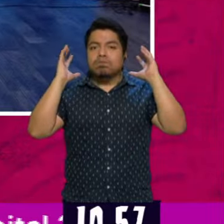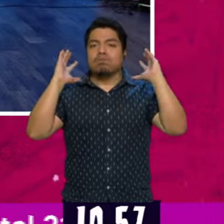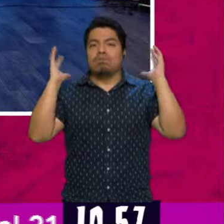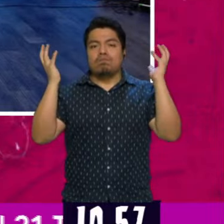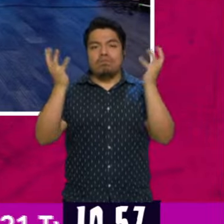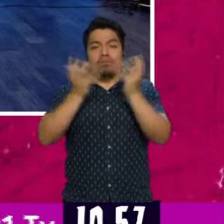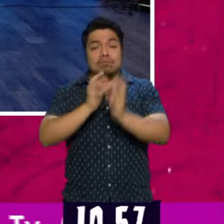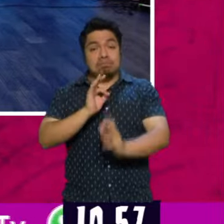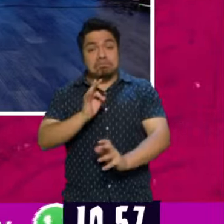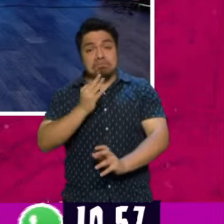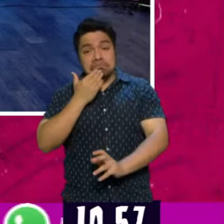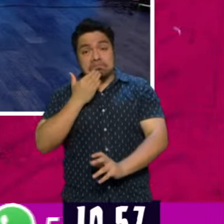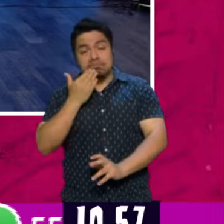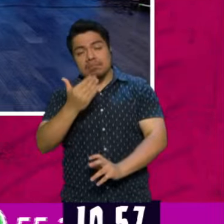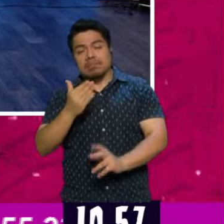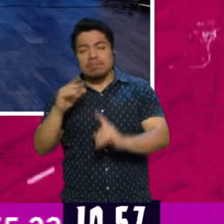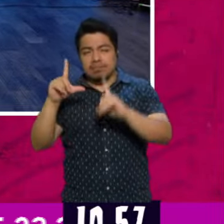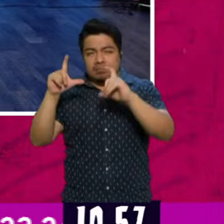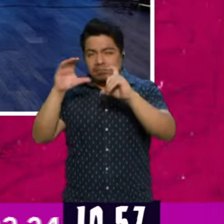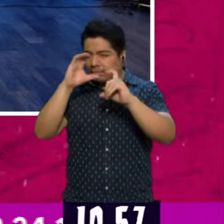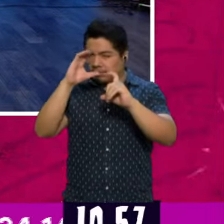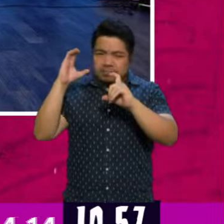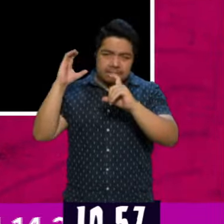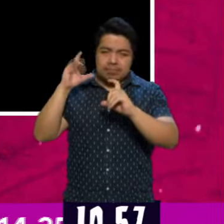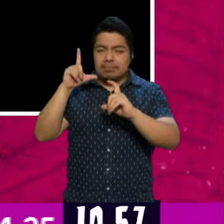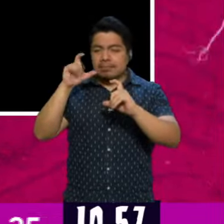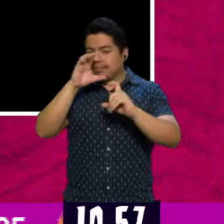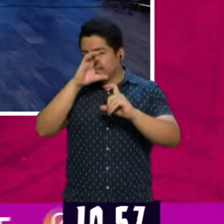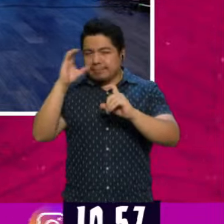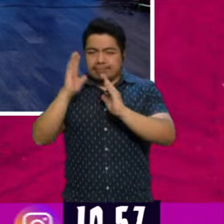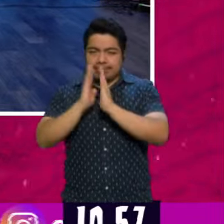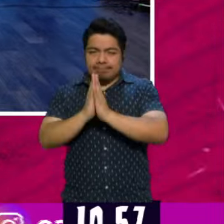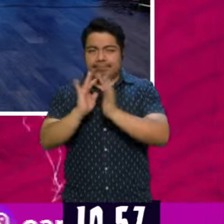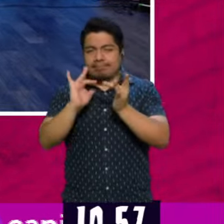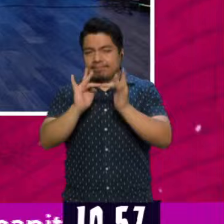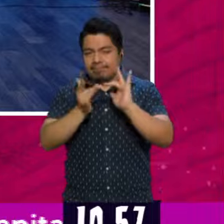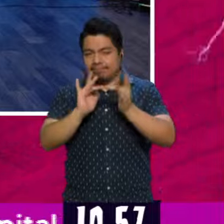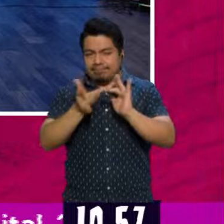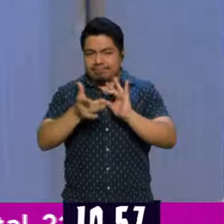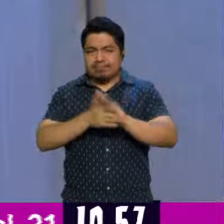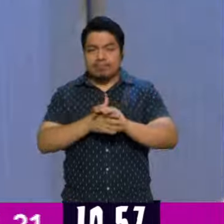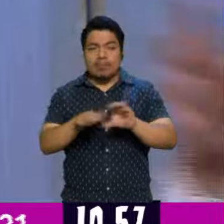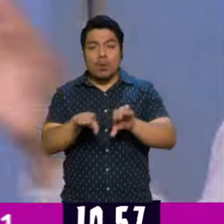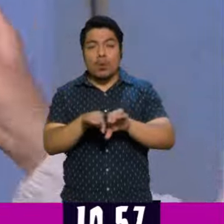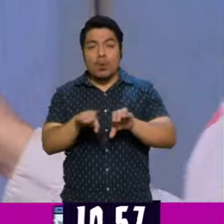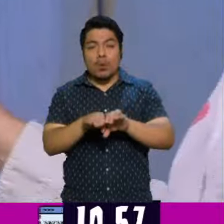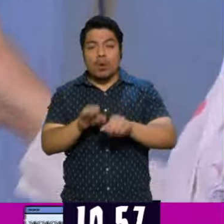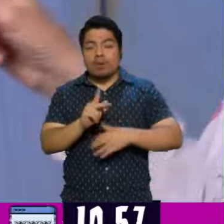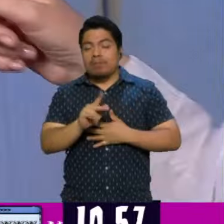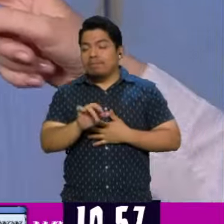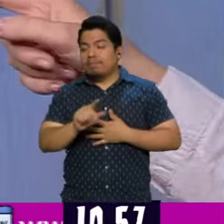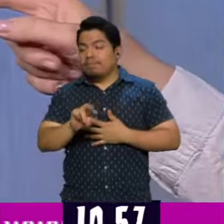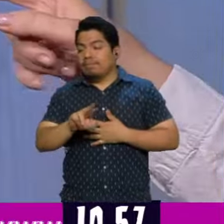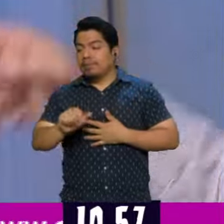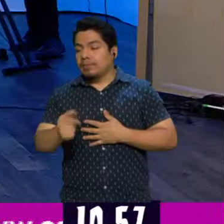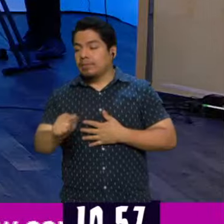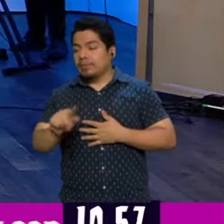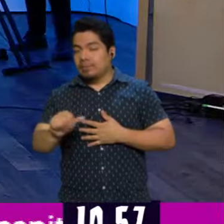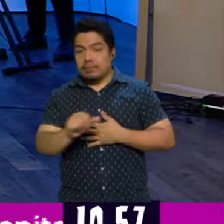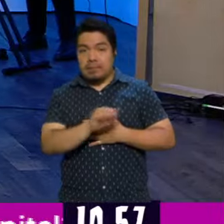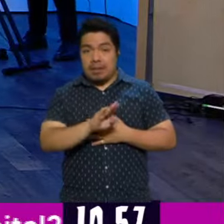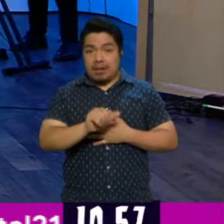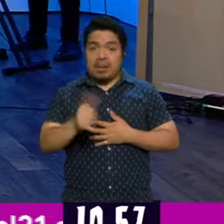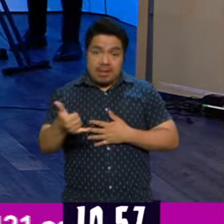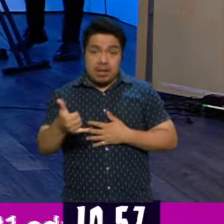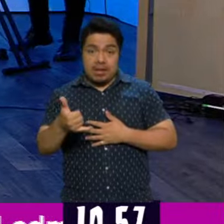sea, que no se lo pierdan. Oiga, señora, la foto, por favor. Córrale. Redes sociales, por favor. ¿Y cómo está usted? Pilar Boyero Artista, con Bacon Y,